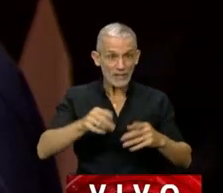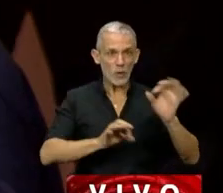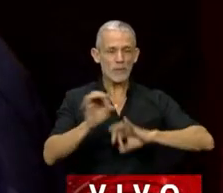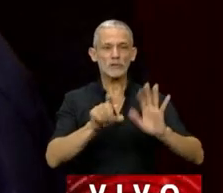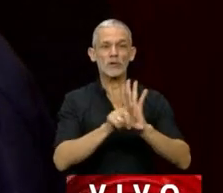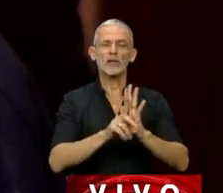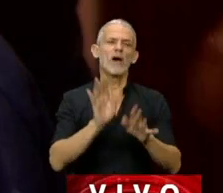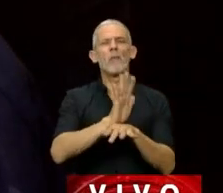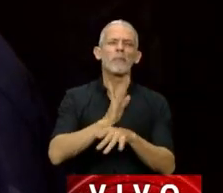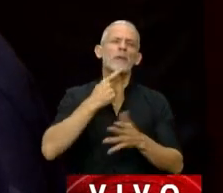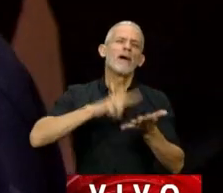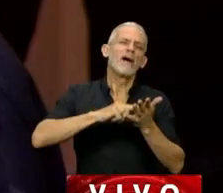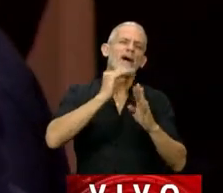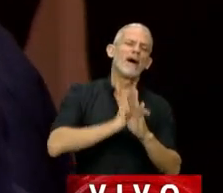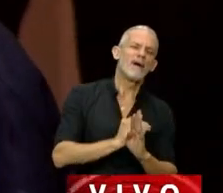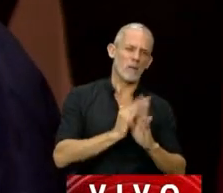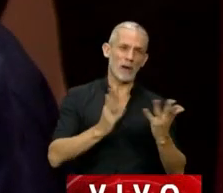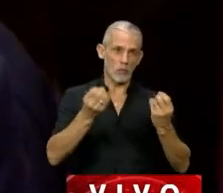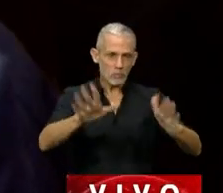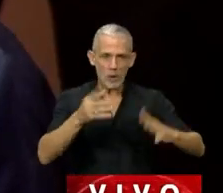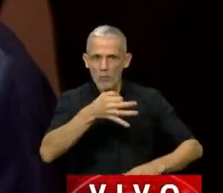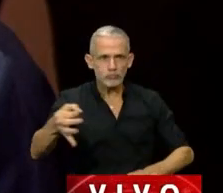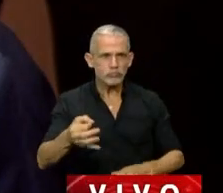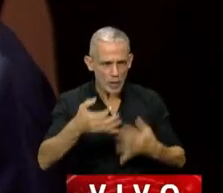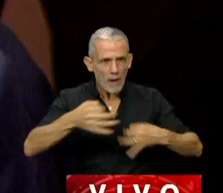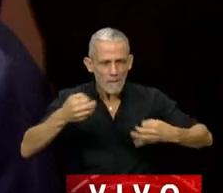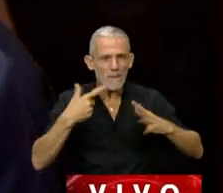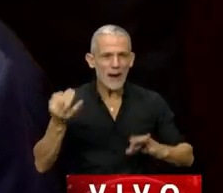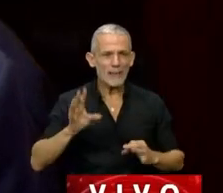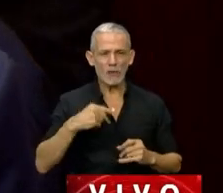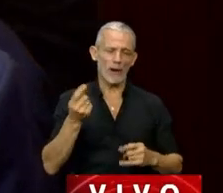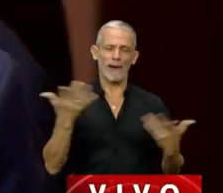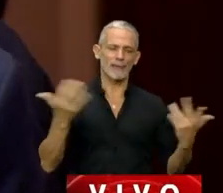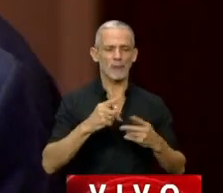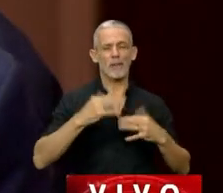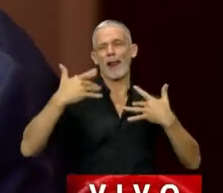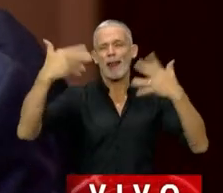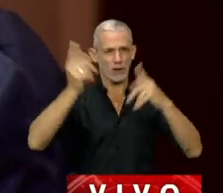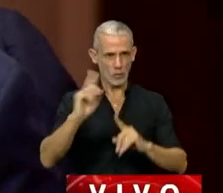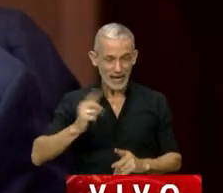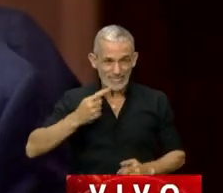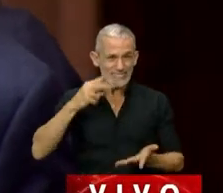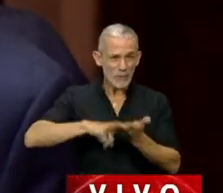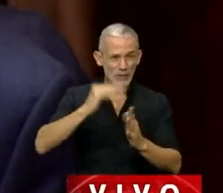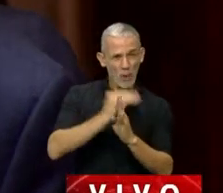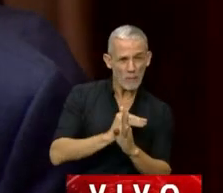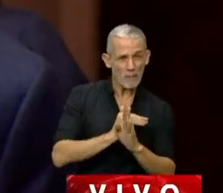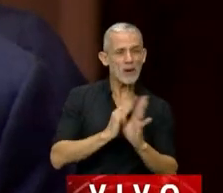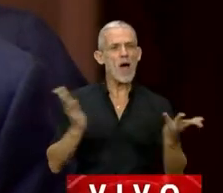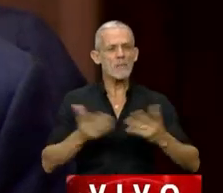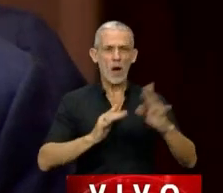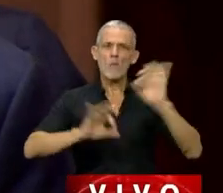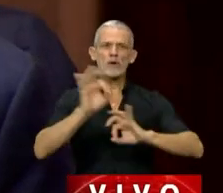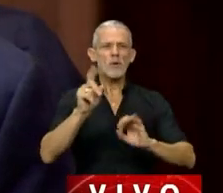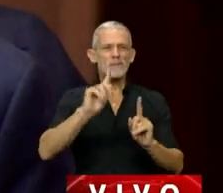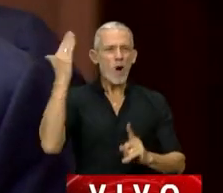es un alivio fiscal en serio. Este es real, pero este es real y no de pico. El alivio fiscal en el proyecto